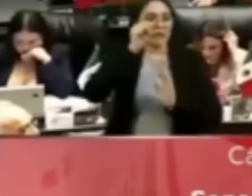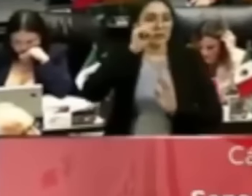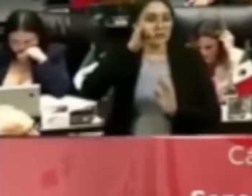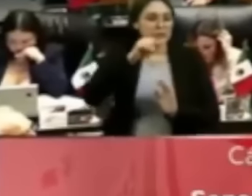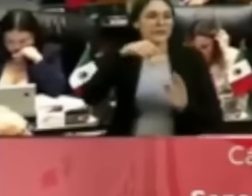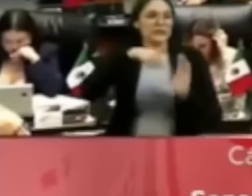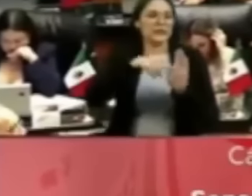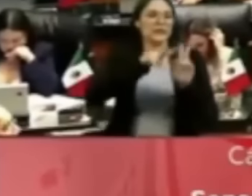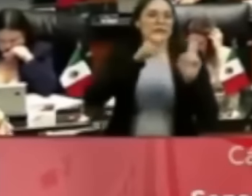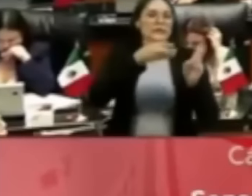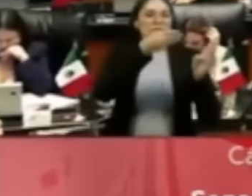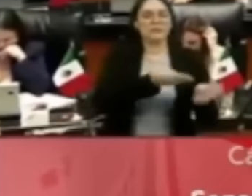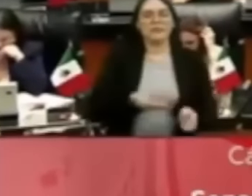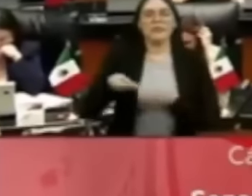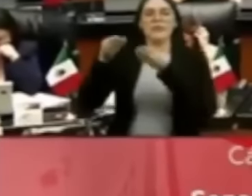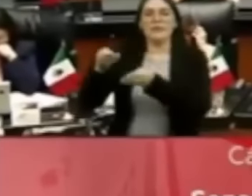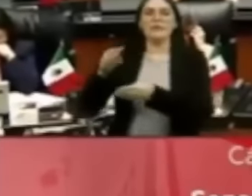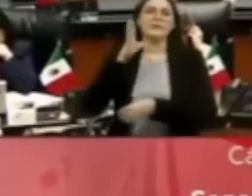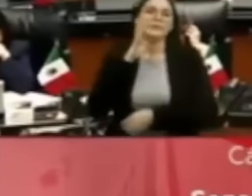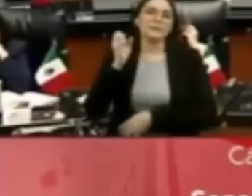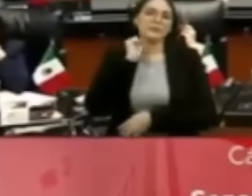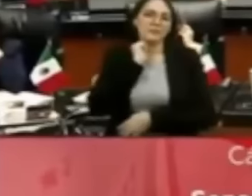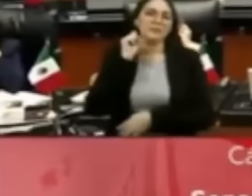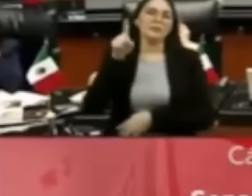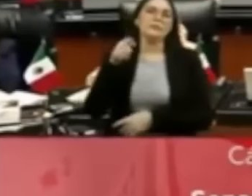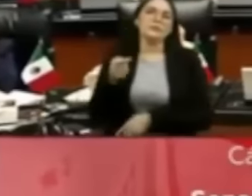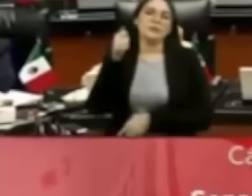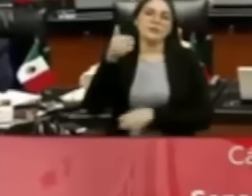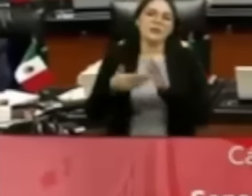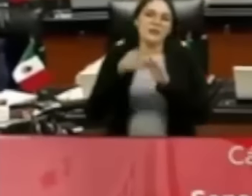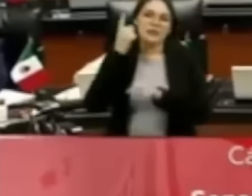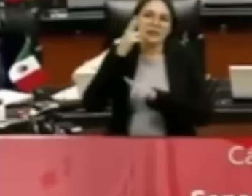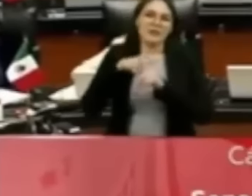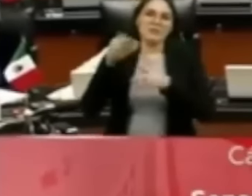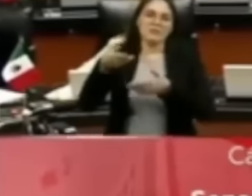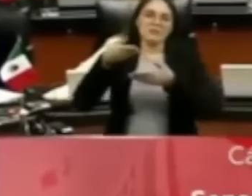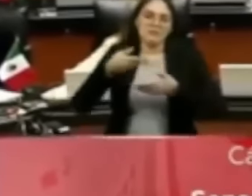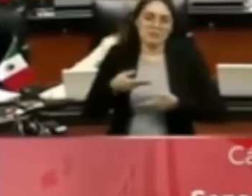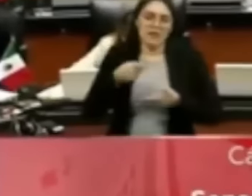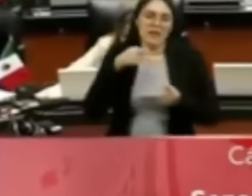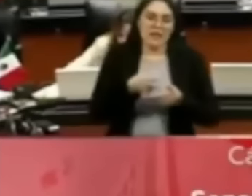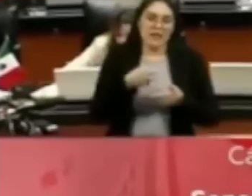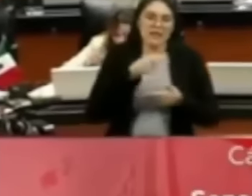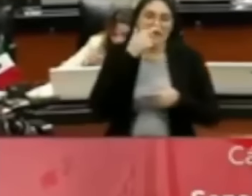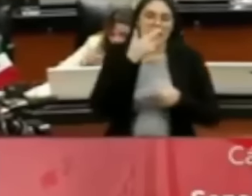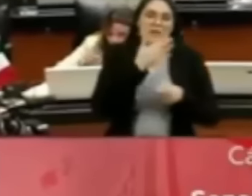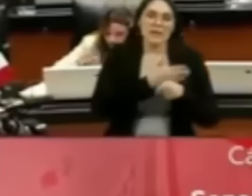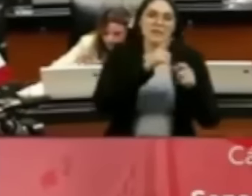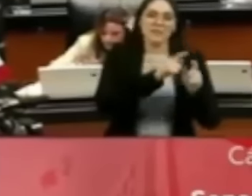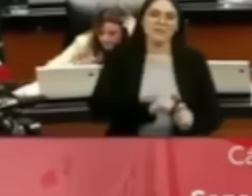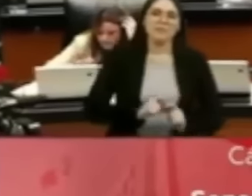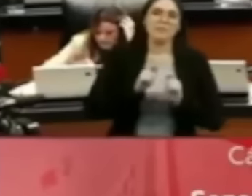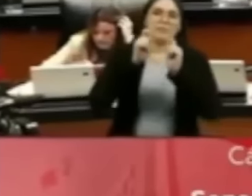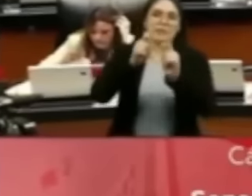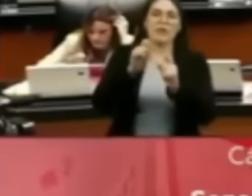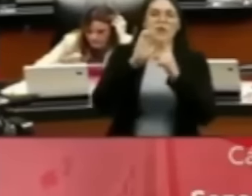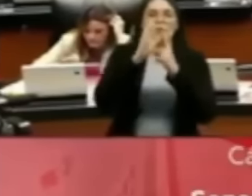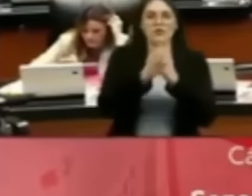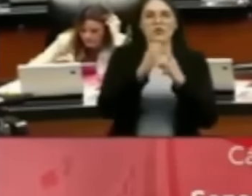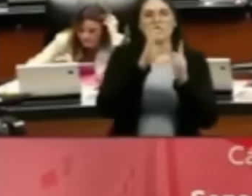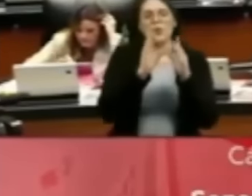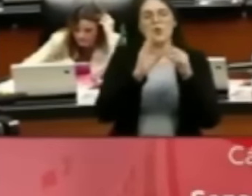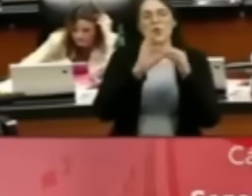fue enviado al Senado de la República, llegó a la mesa directiva de la Cámara de Senadores, la mesa directiva de este Senado de la República lo turnó a las